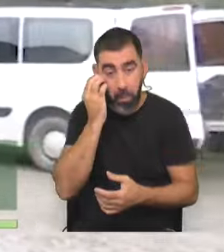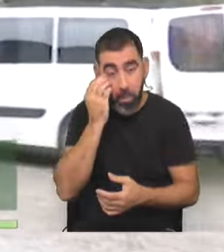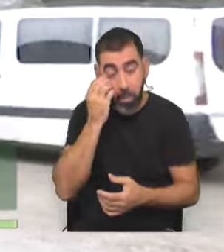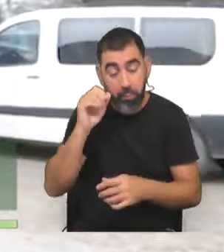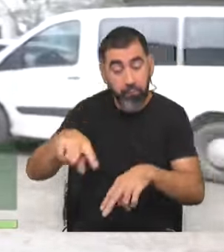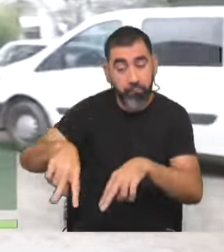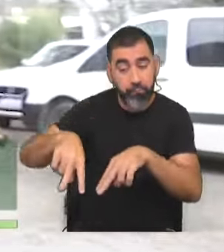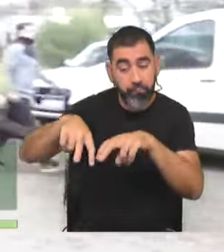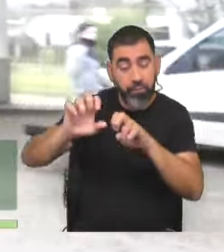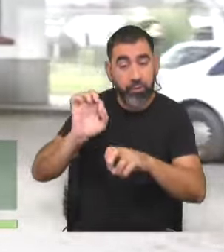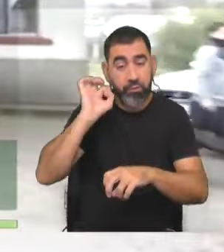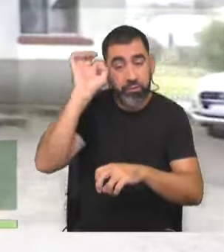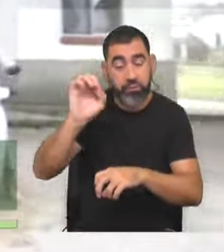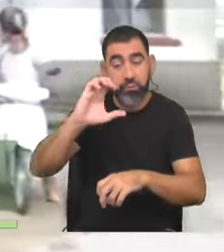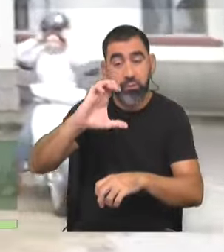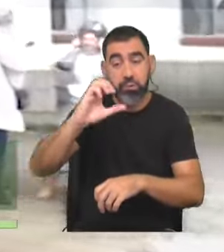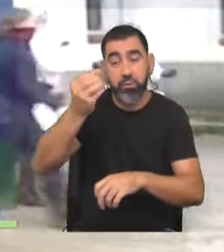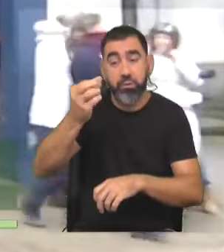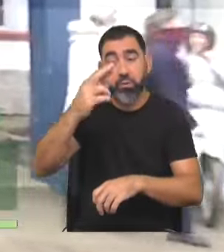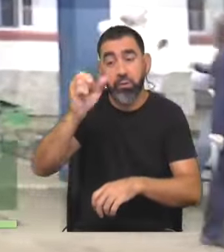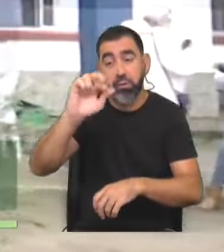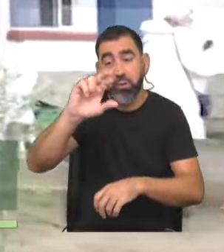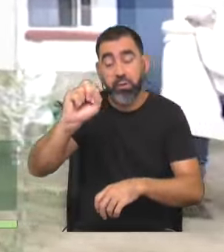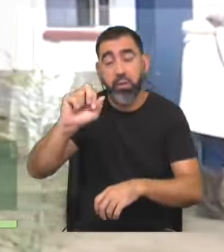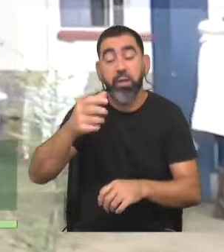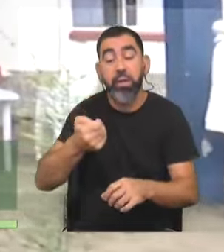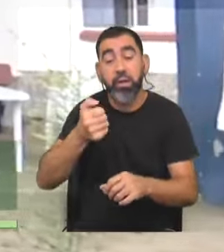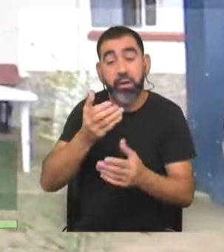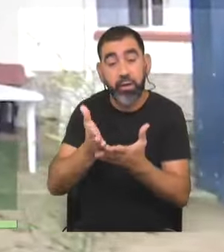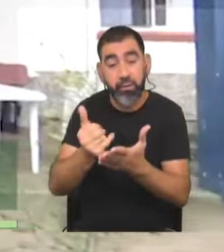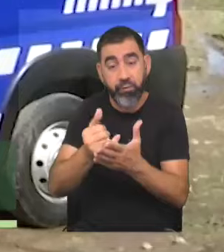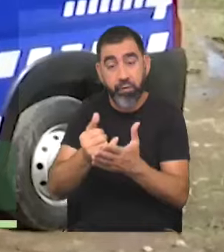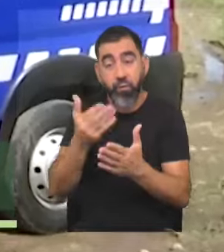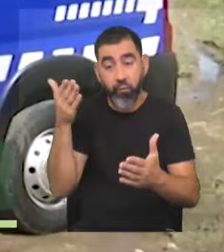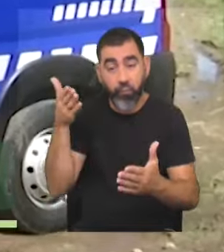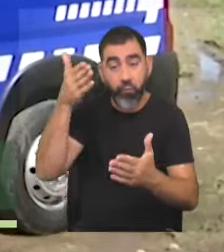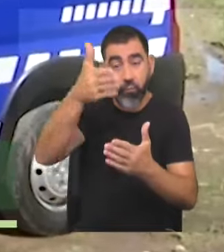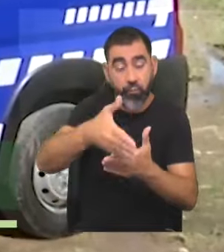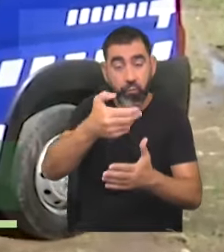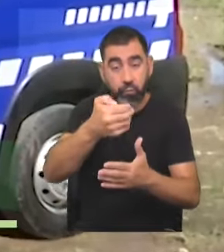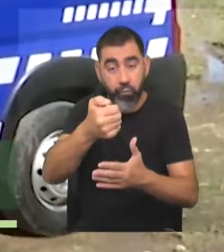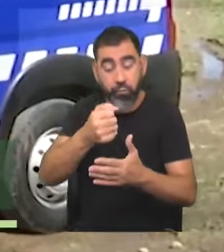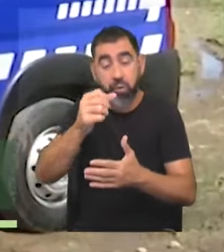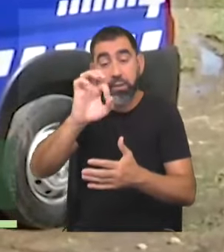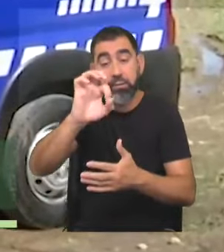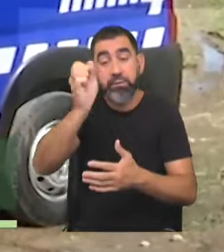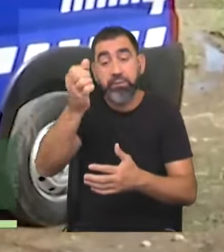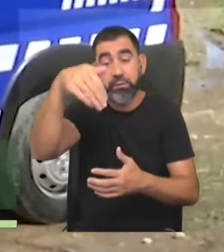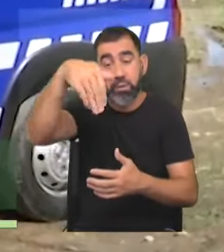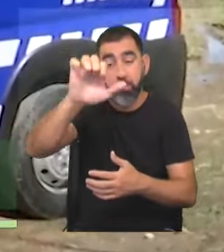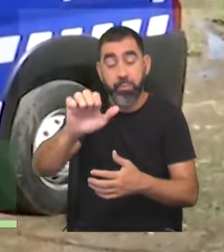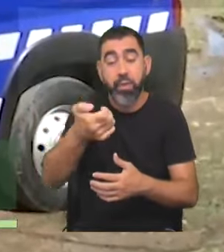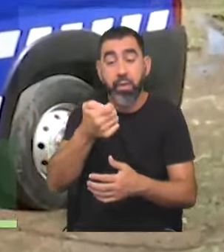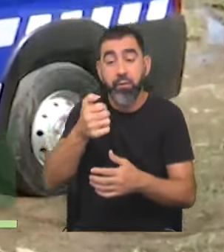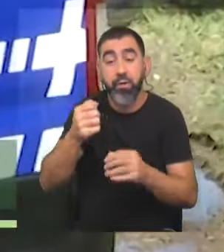investigamos con el senador carrera en Rivera fuimos a Rivera recibimos denuncia fuimos a Rivera y el servicio de same que se desarrolló en